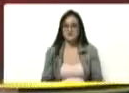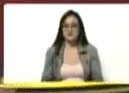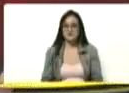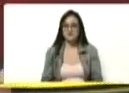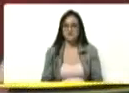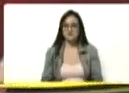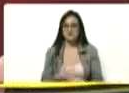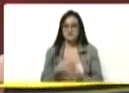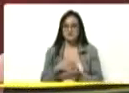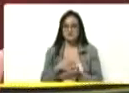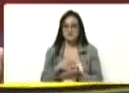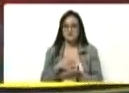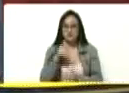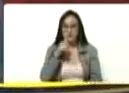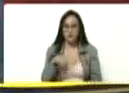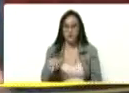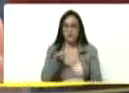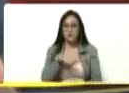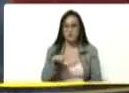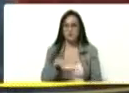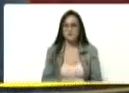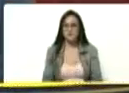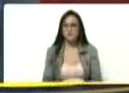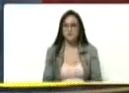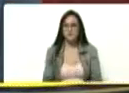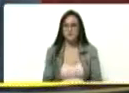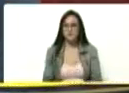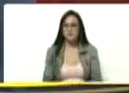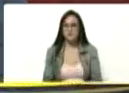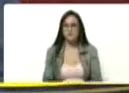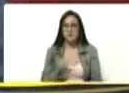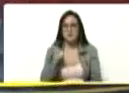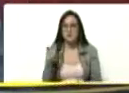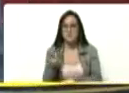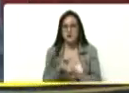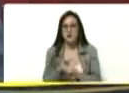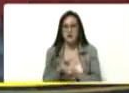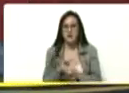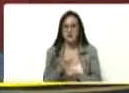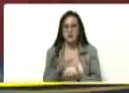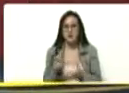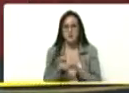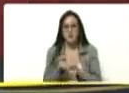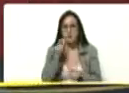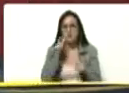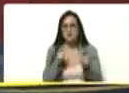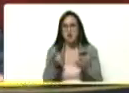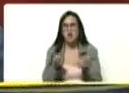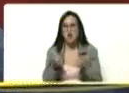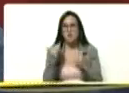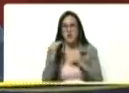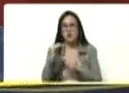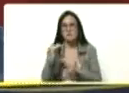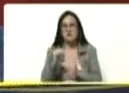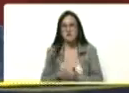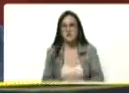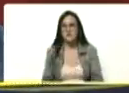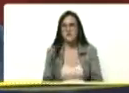fragilidad de nuestro país, país pequeño, con una poca población, con una economía bien limitada.